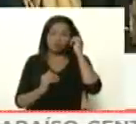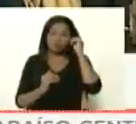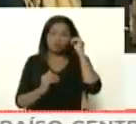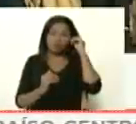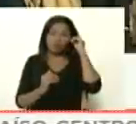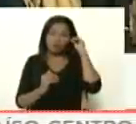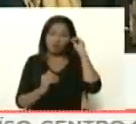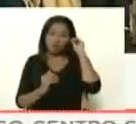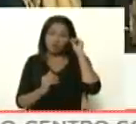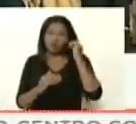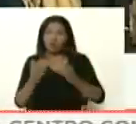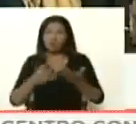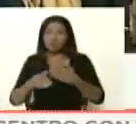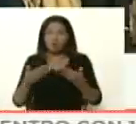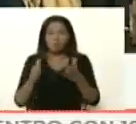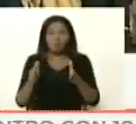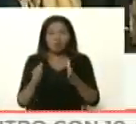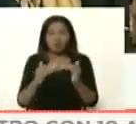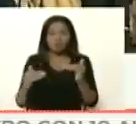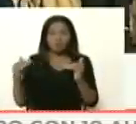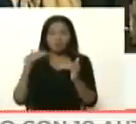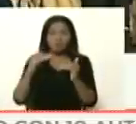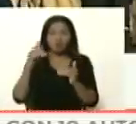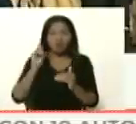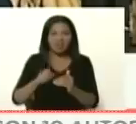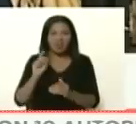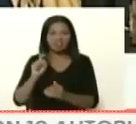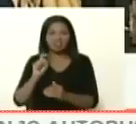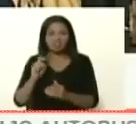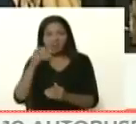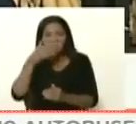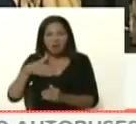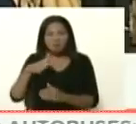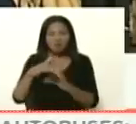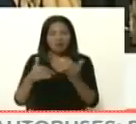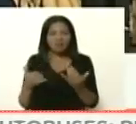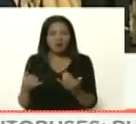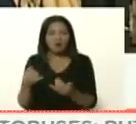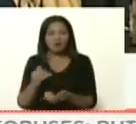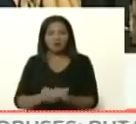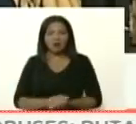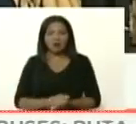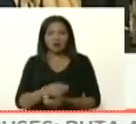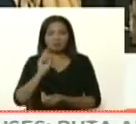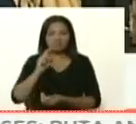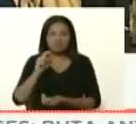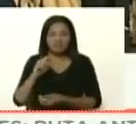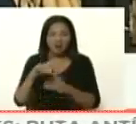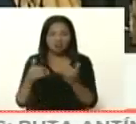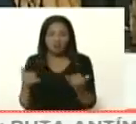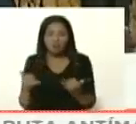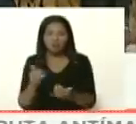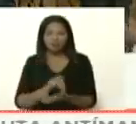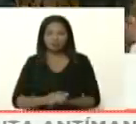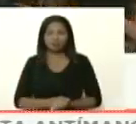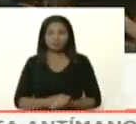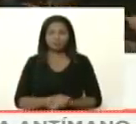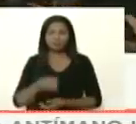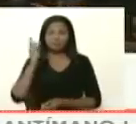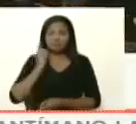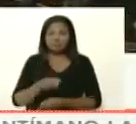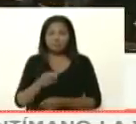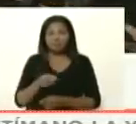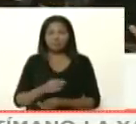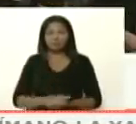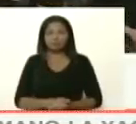público y ponerlo al mayor nivel de calidad que el pueblo de Venezuela amerita, necesita y exige.